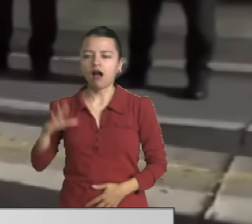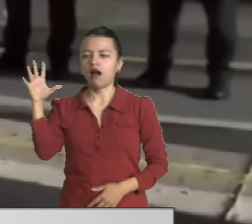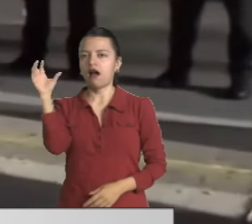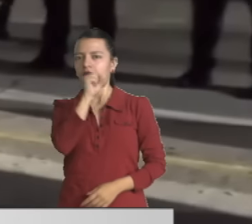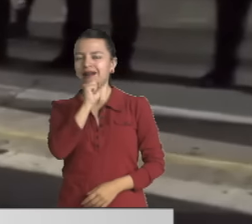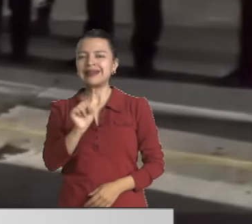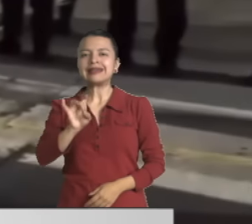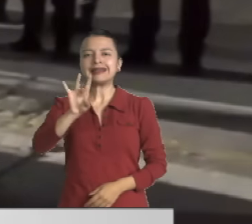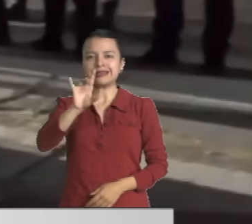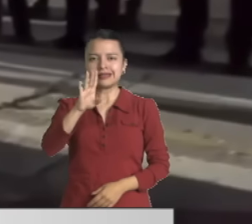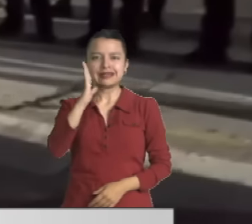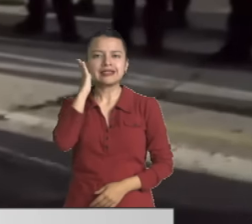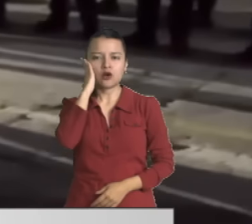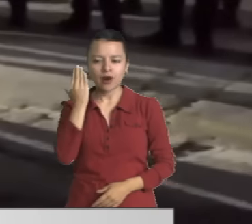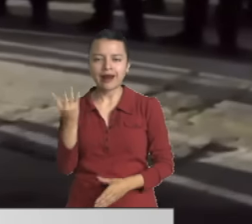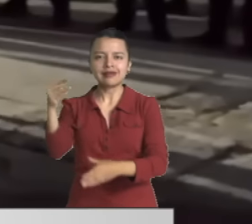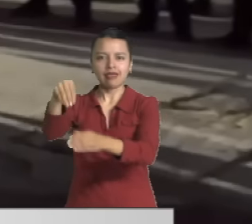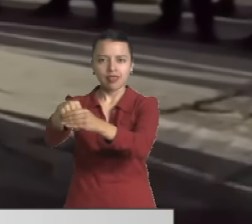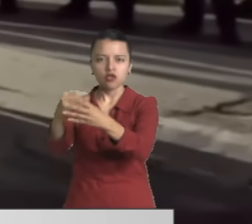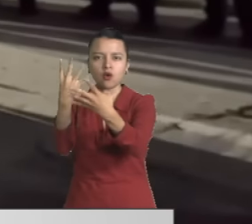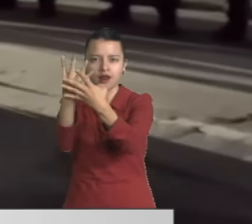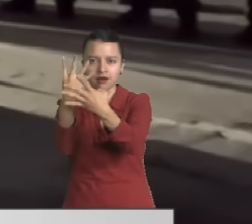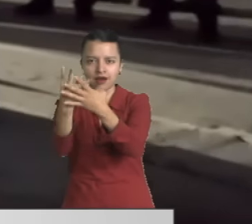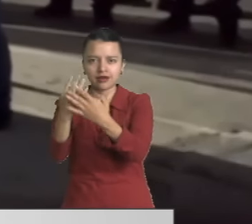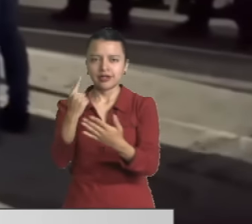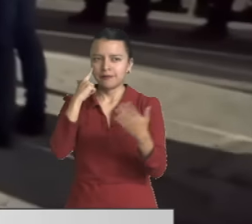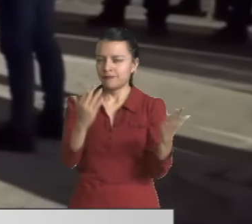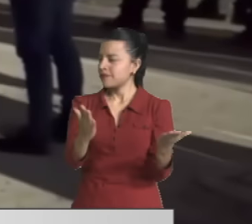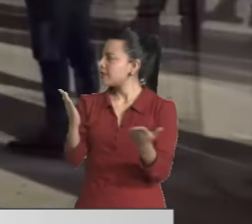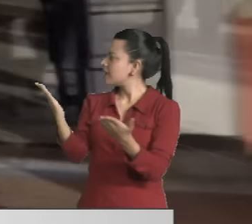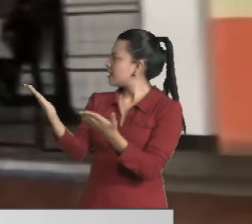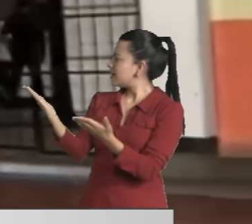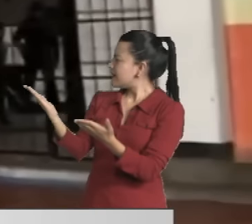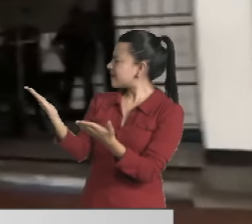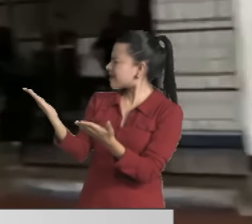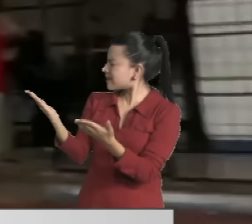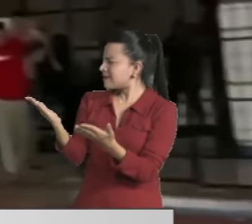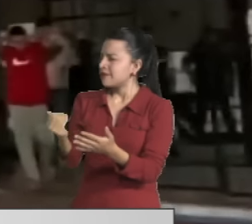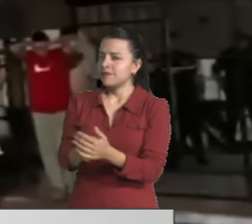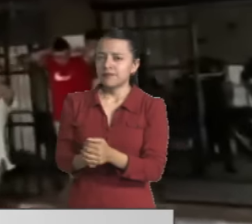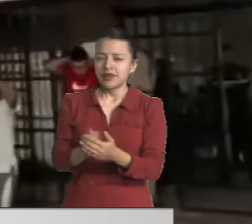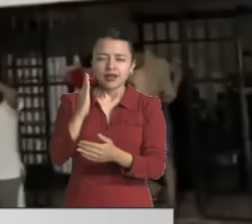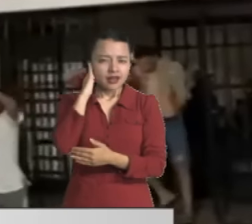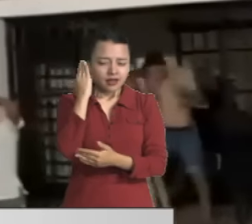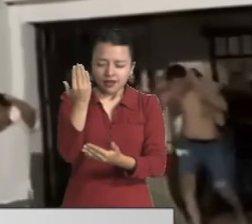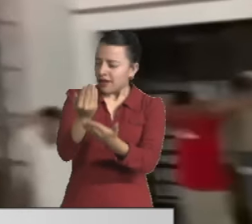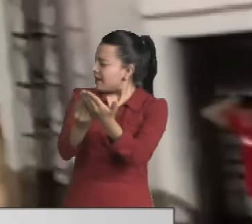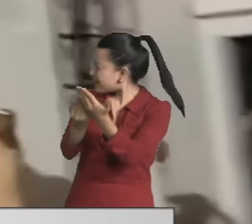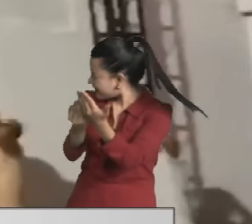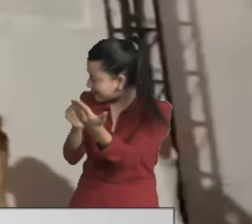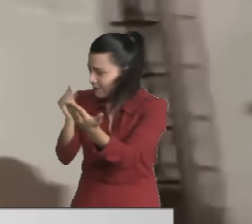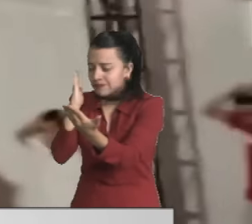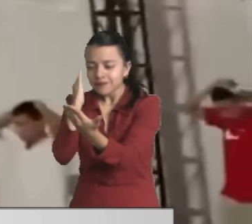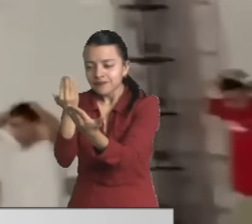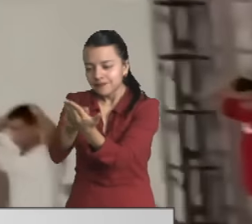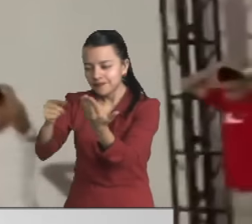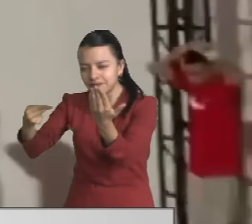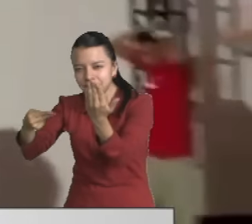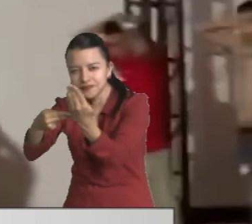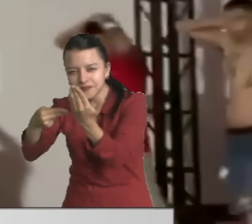Los 15 celulares incautados tenían sus respectivos cargadores, confirmó el Gaula de la